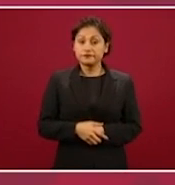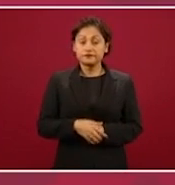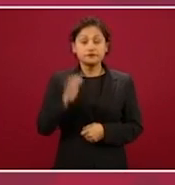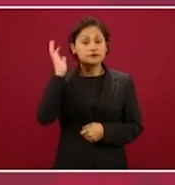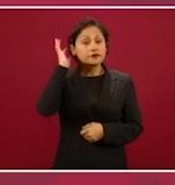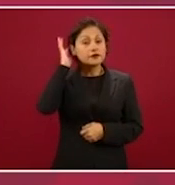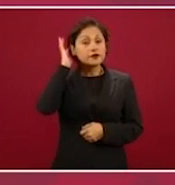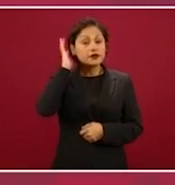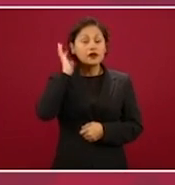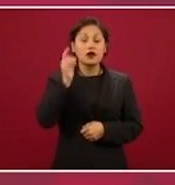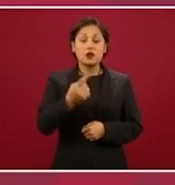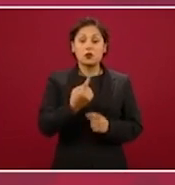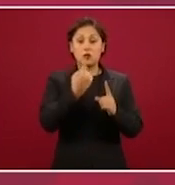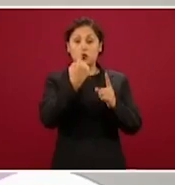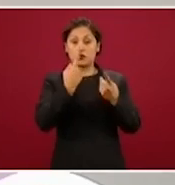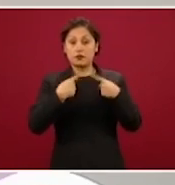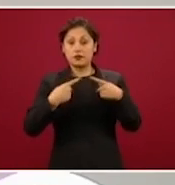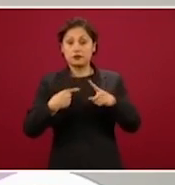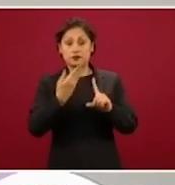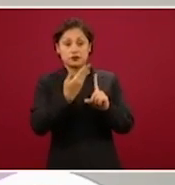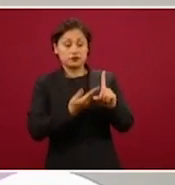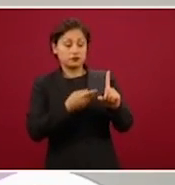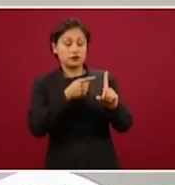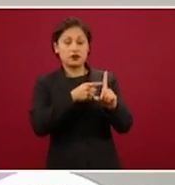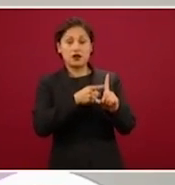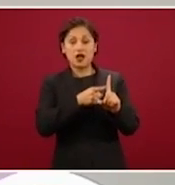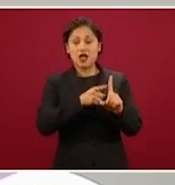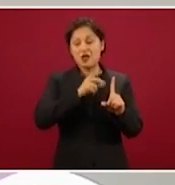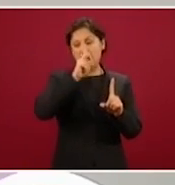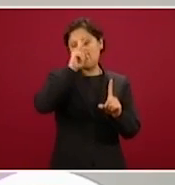le cae mal a la gente.